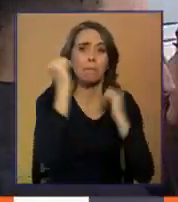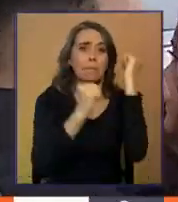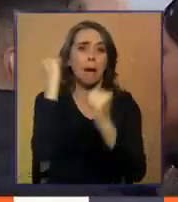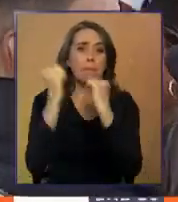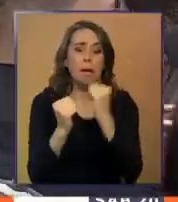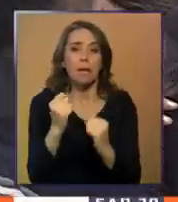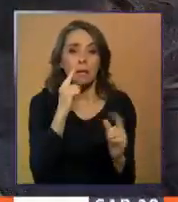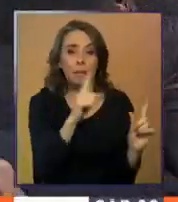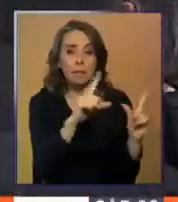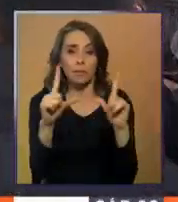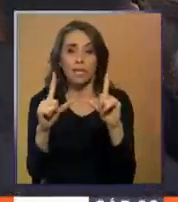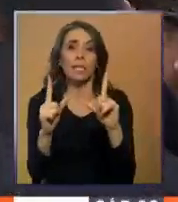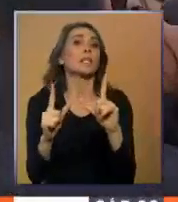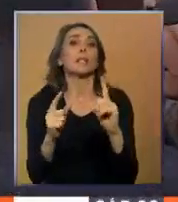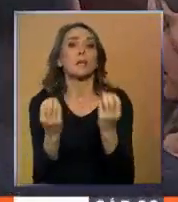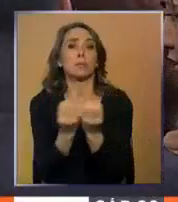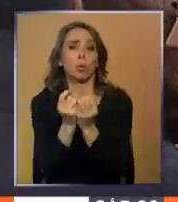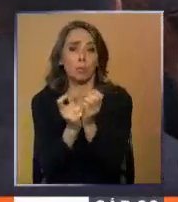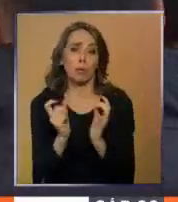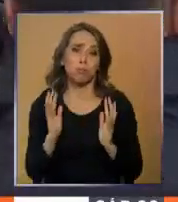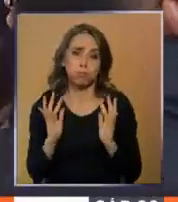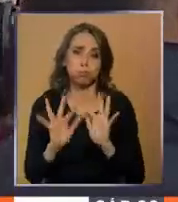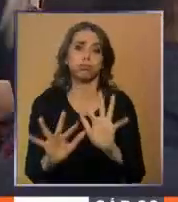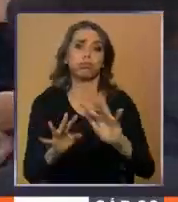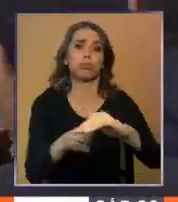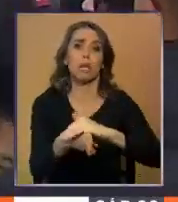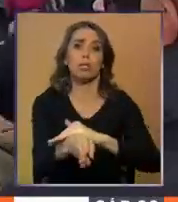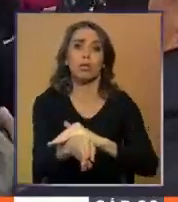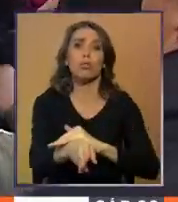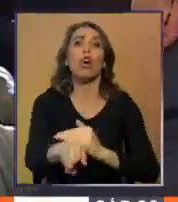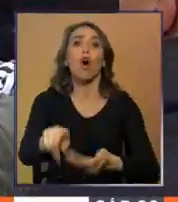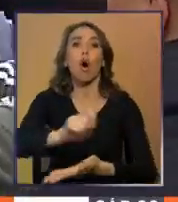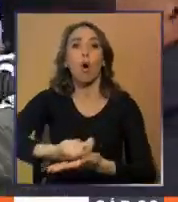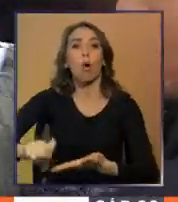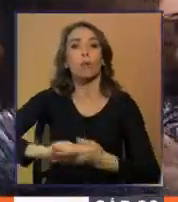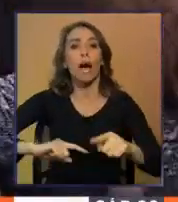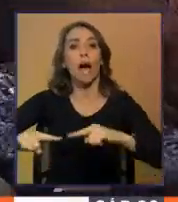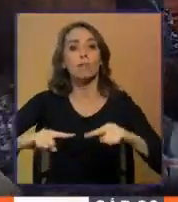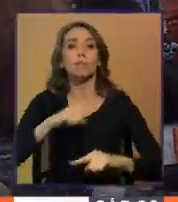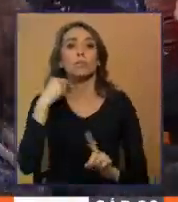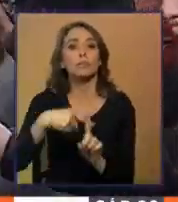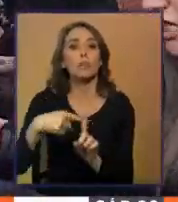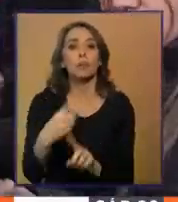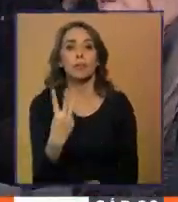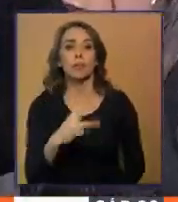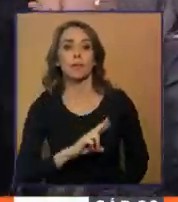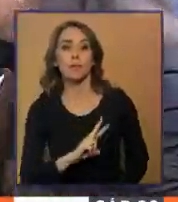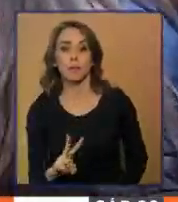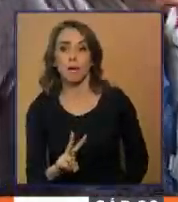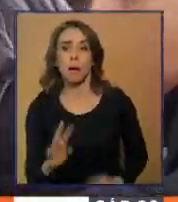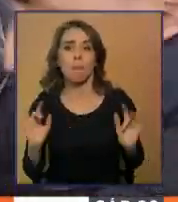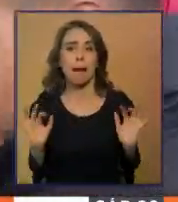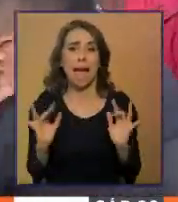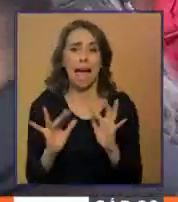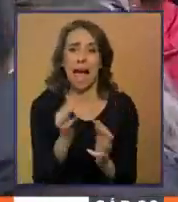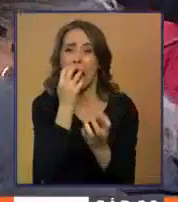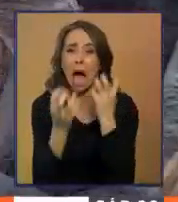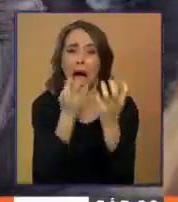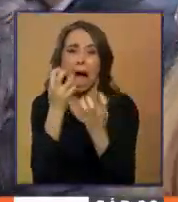De esta forma ingresaron decenas de personas a la administración del cementerio 3 de Valparaíso.